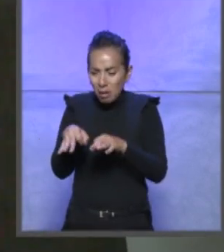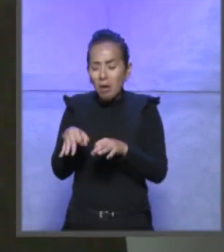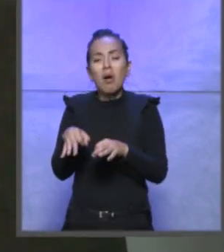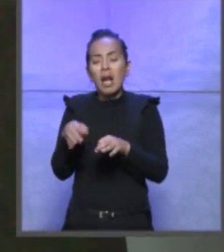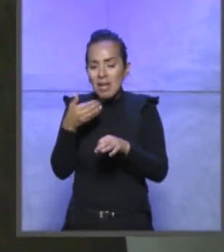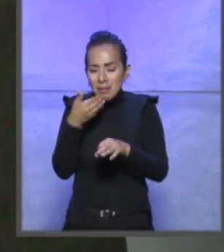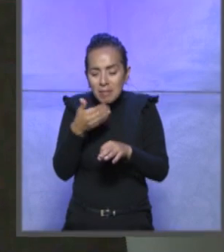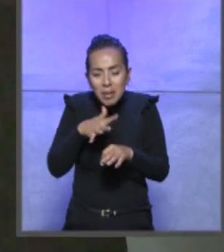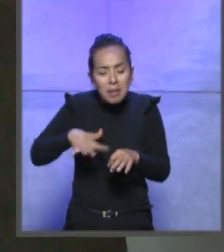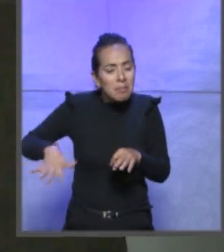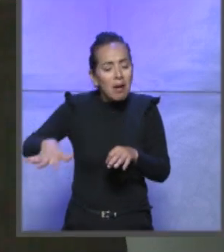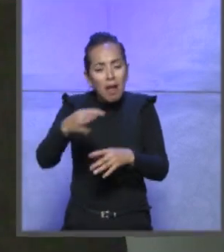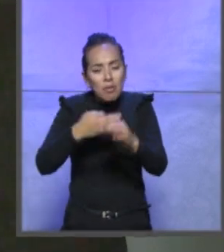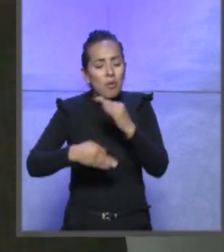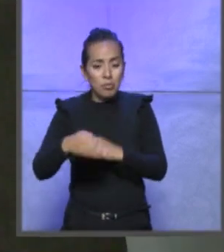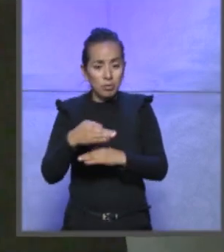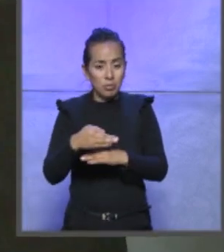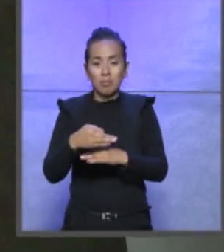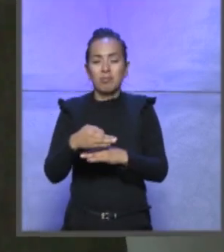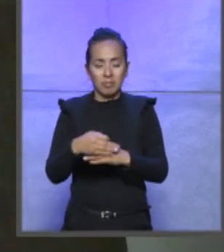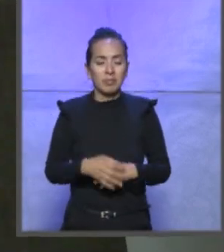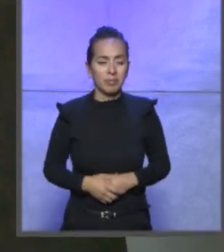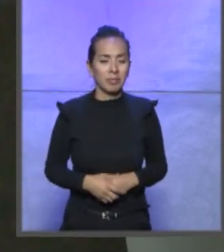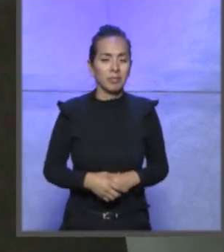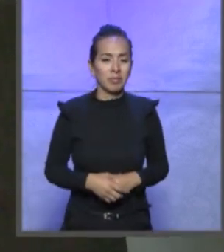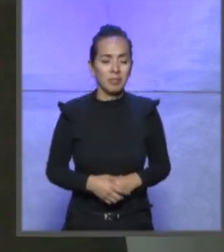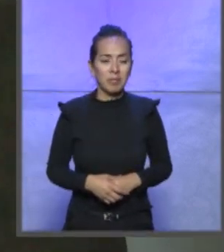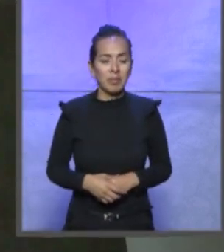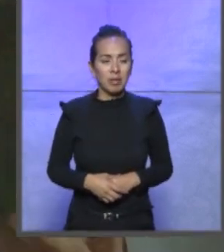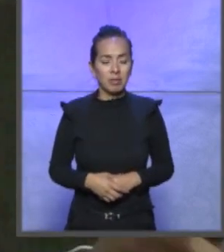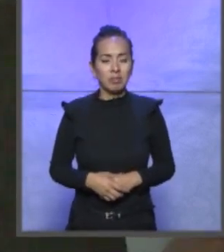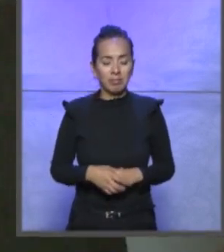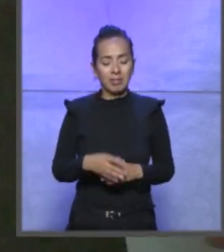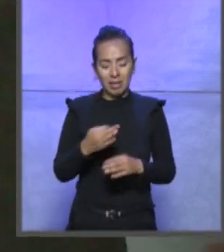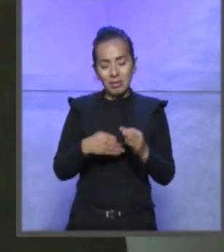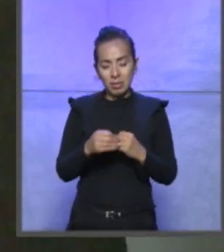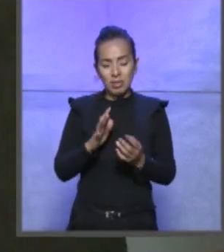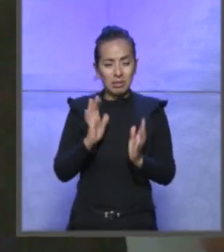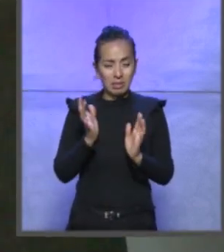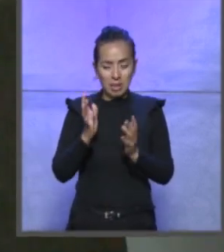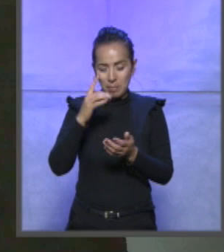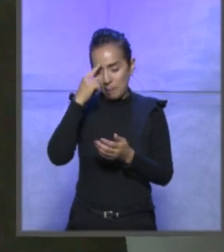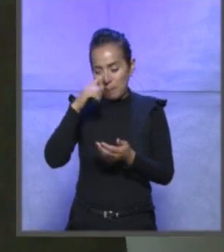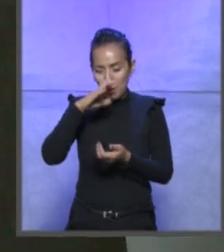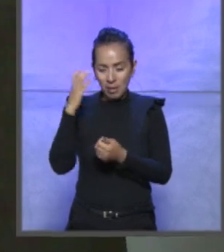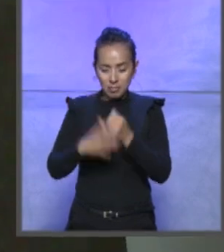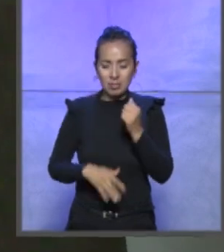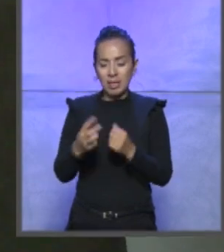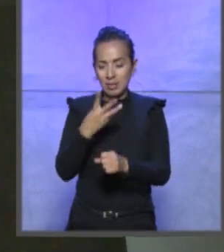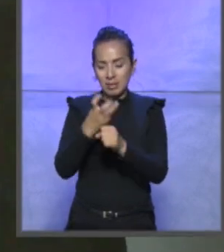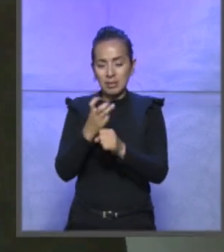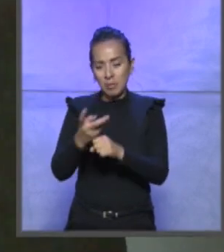común. Y el bien común es para todos, no para unos cuantos. Y eso sería todo. Muchísimas gracias. Y ya para concluir esta